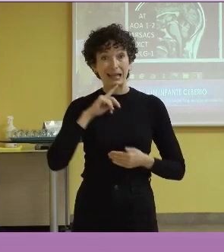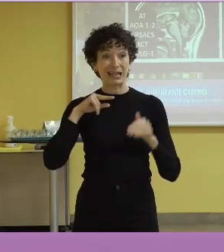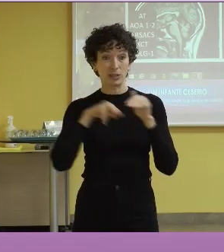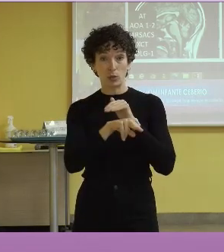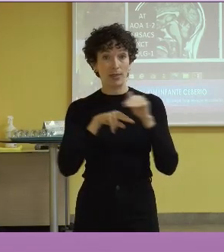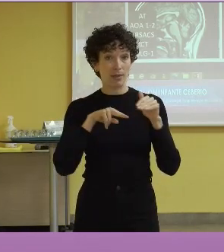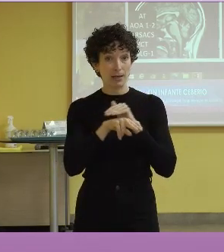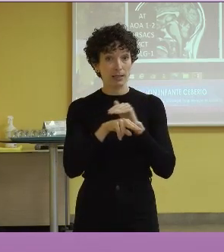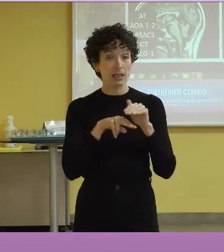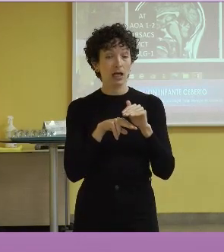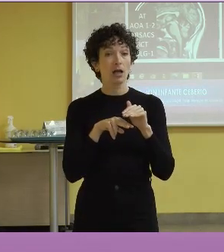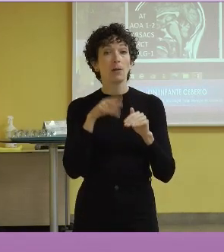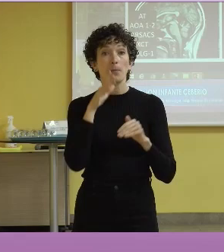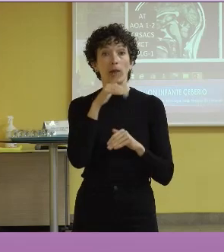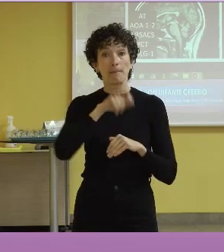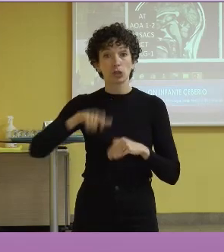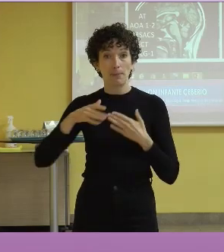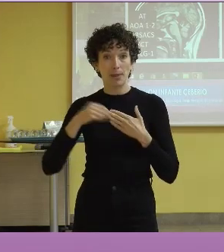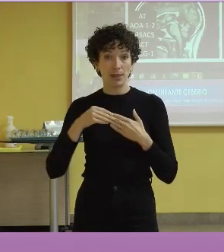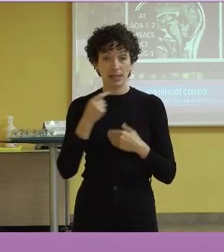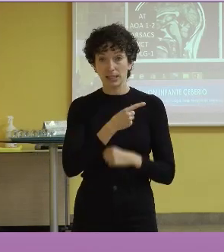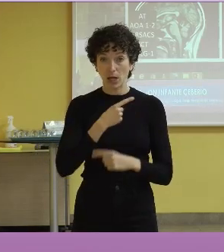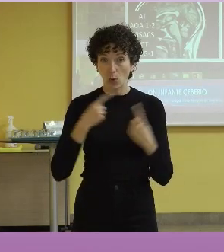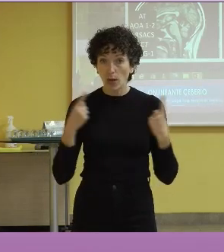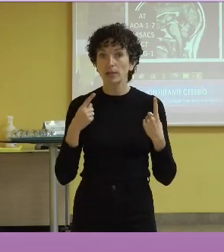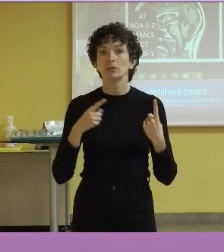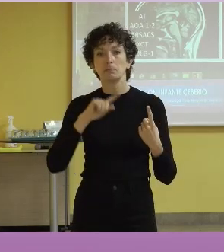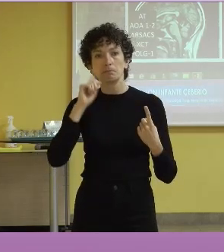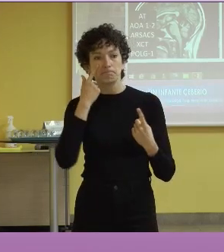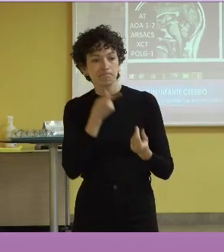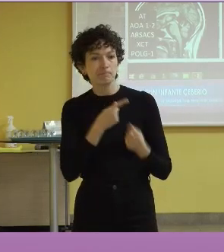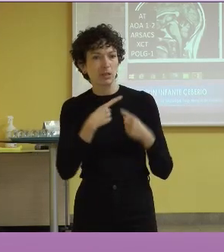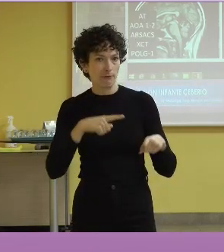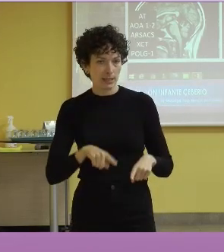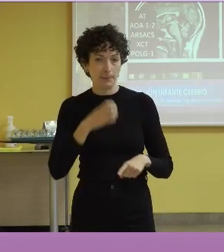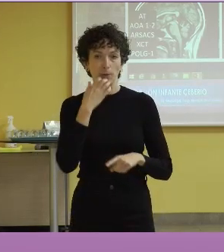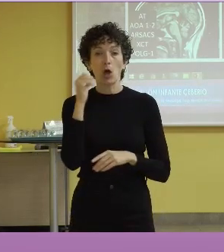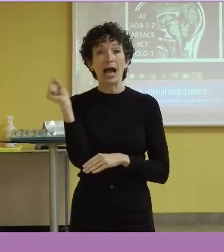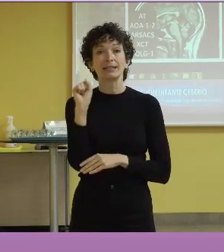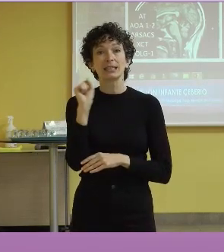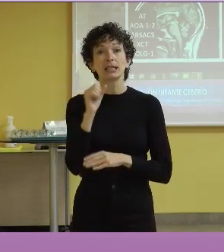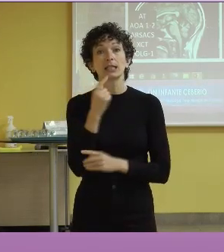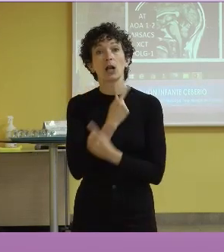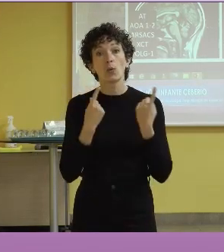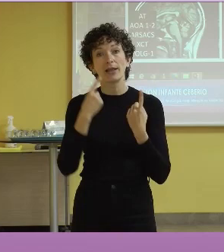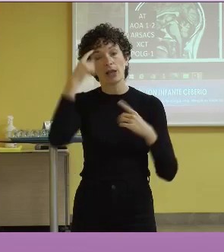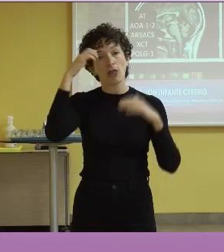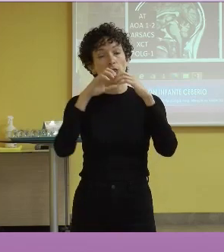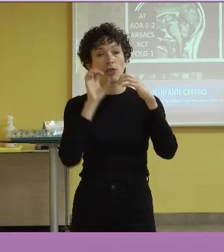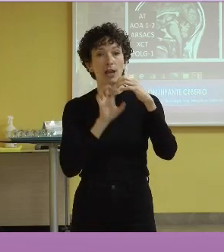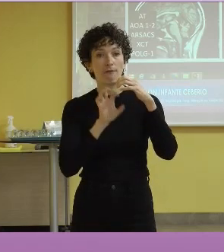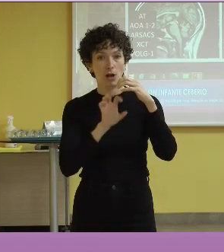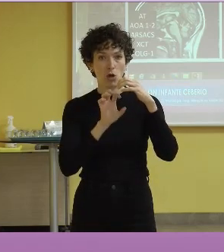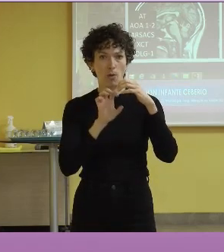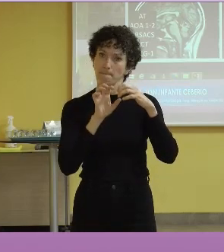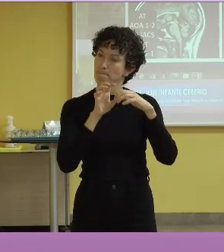magnética. Algunos de estos pacientes pues tienen hallazgos distintos, ¿no? Por ejemplo, hay algunas ataxias en las que el cerebelo, la